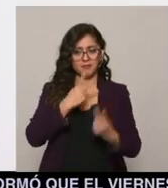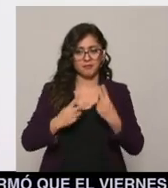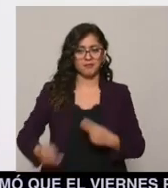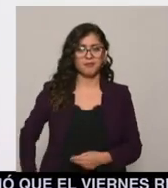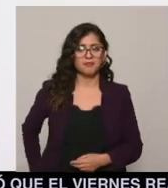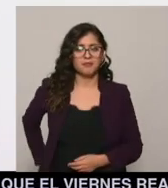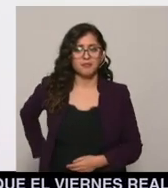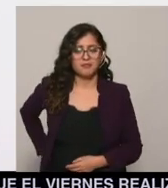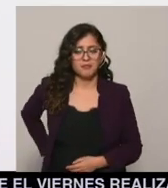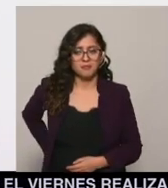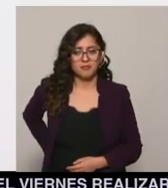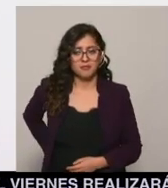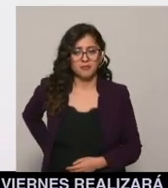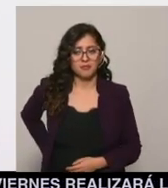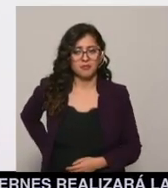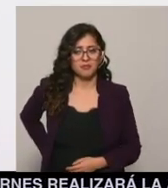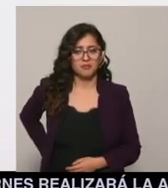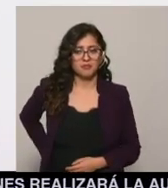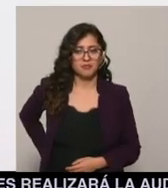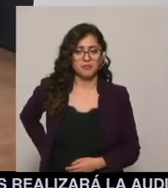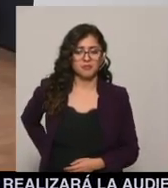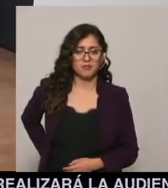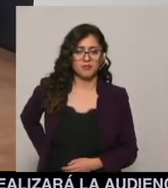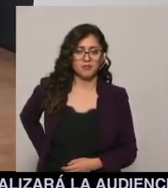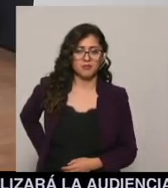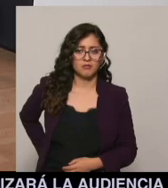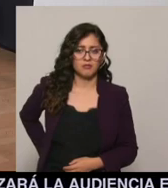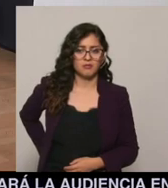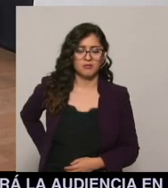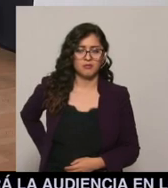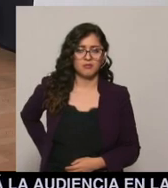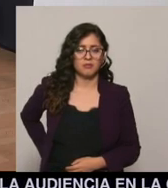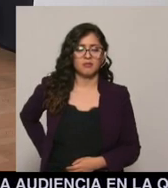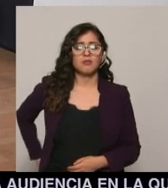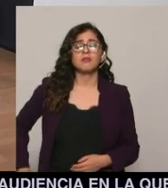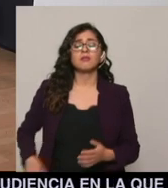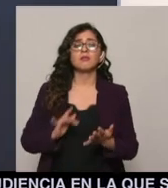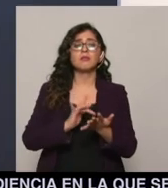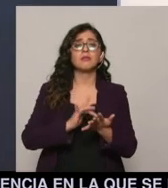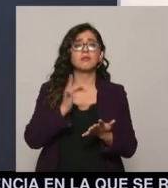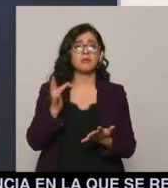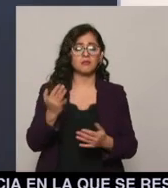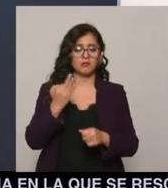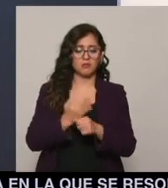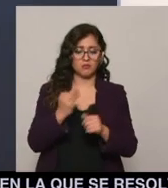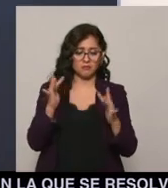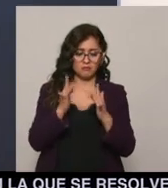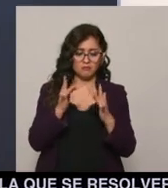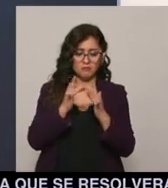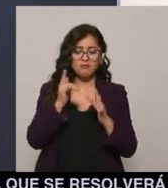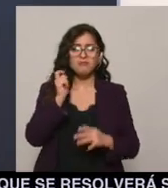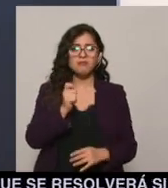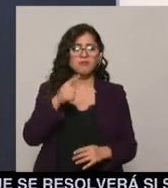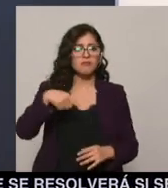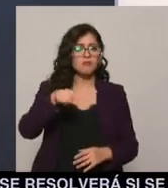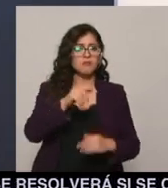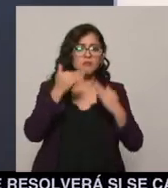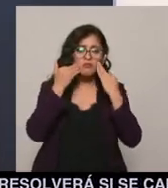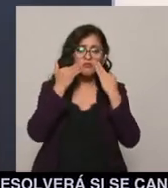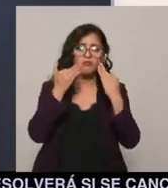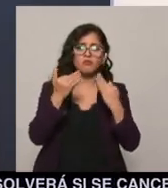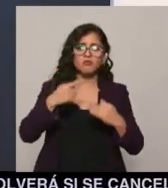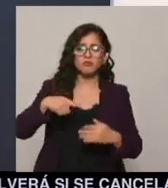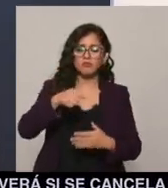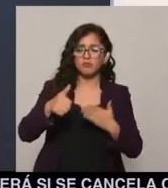Gracias, Mariana. Gracias por acudir también a nuestro llamado, Frida, y visibilizar lo que a las mujeres nos importa, particularmente en la Ciudad de